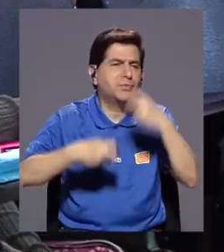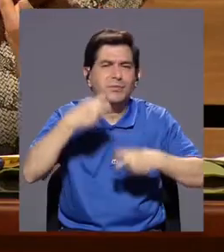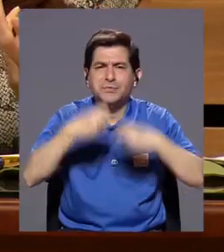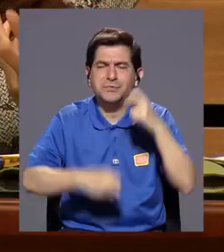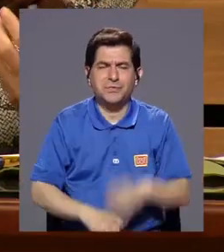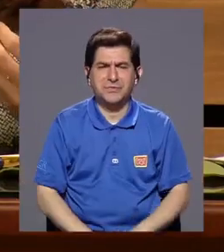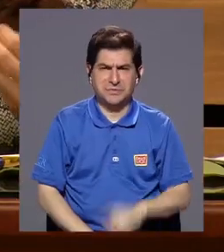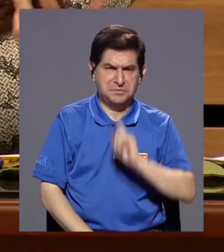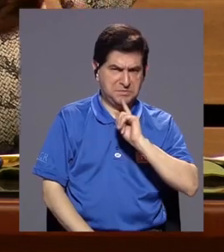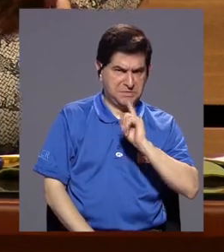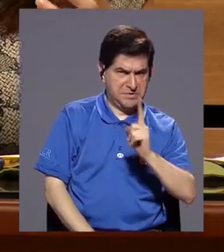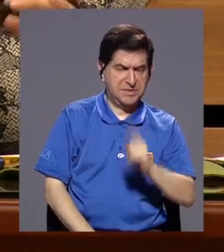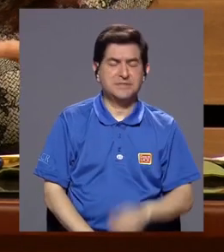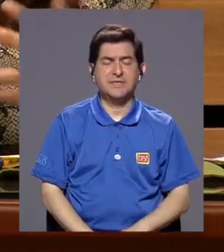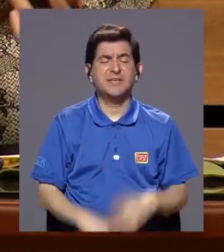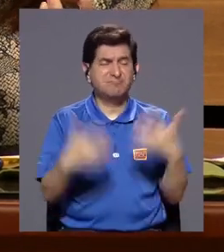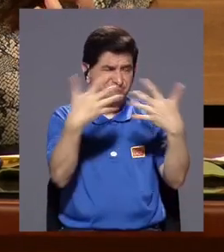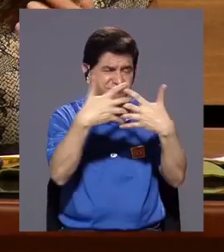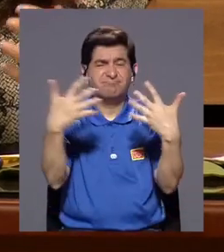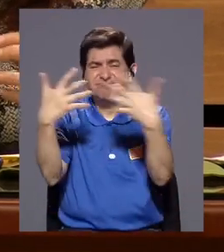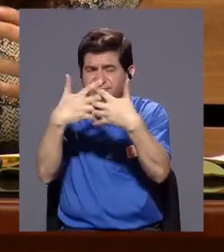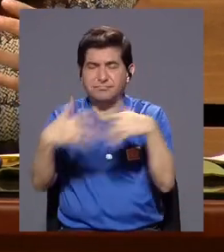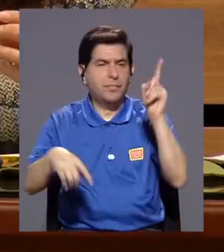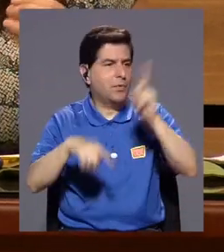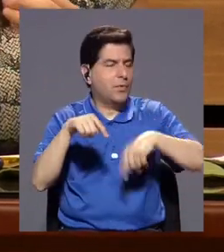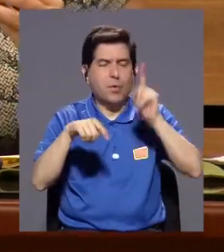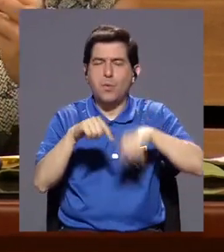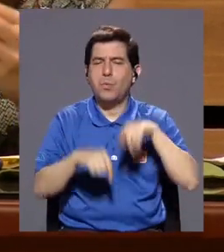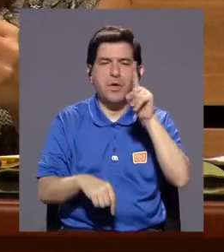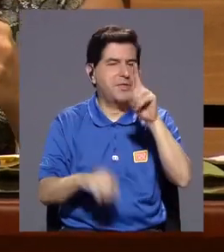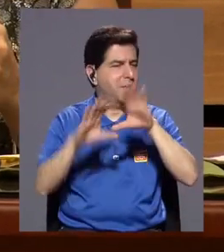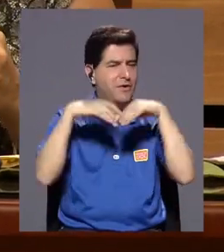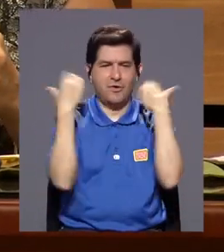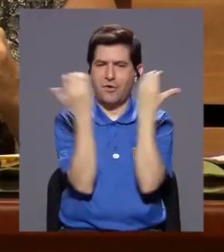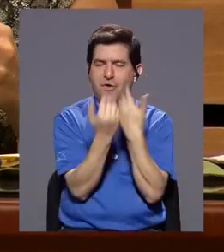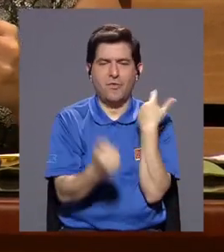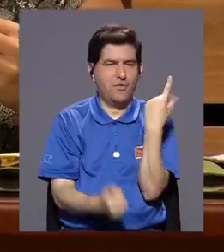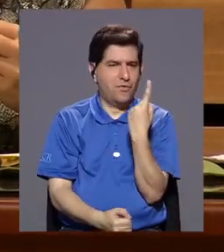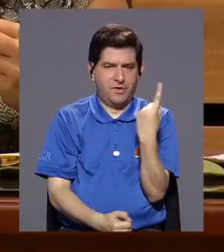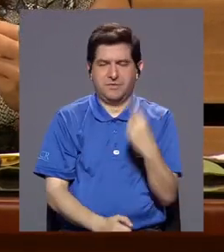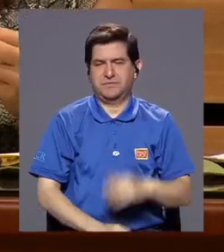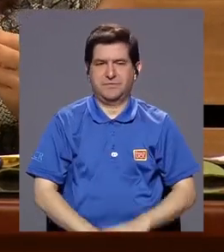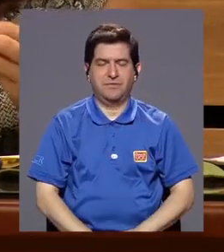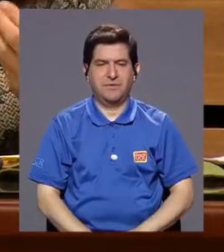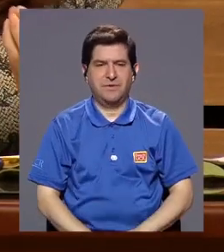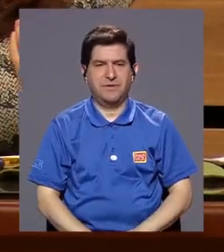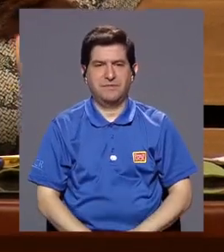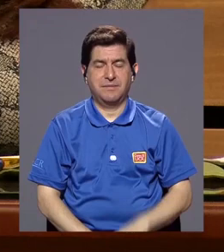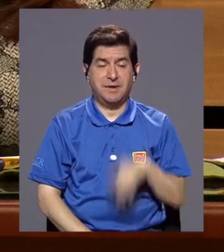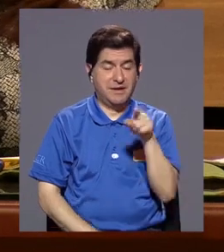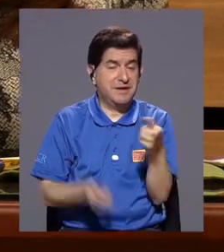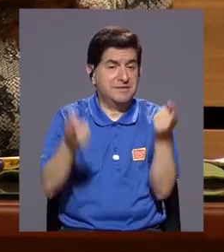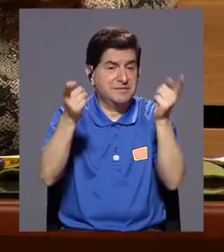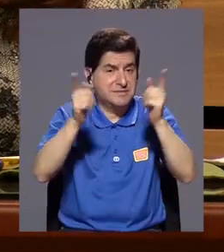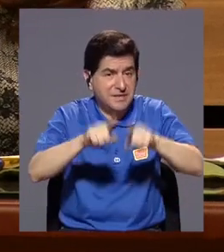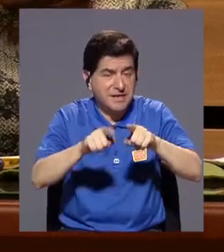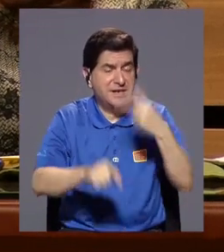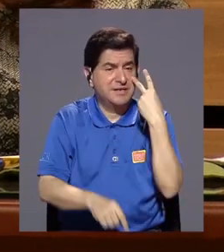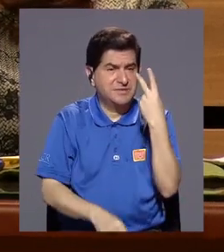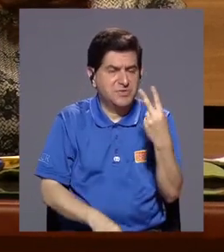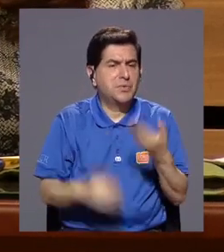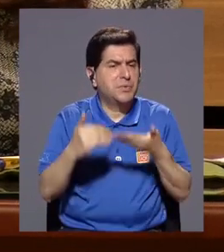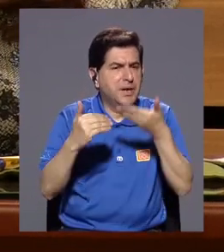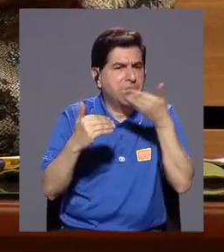decirlo, son mixtas, es decir, no pueden entrar en una categoría nosológica únicamente, pero que vemos elementos en